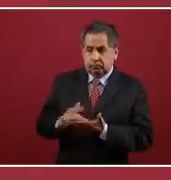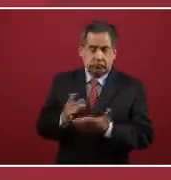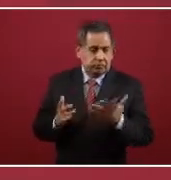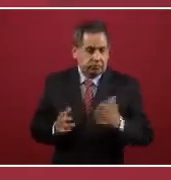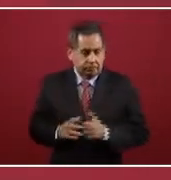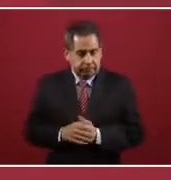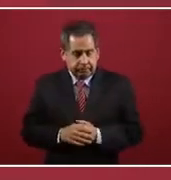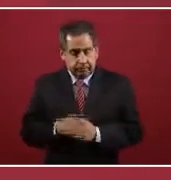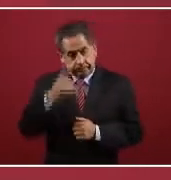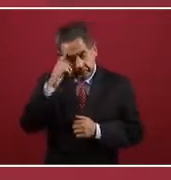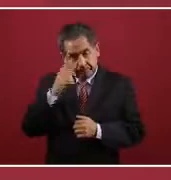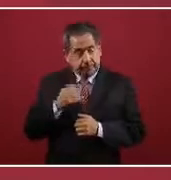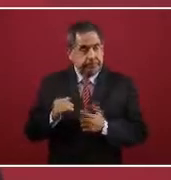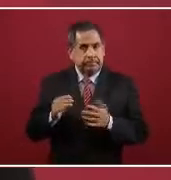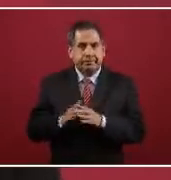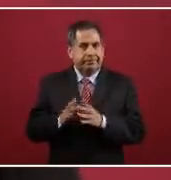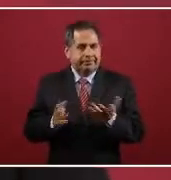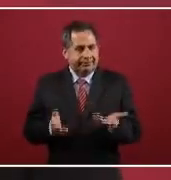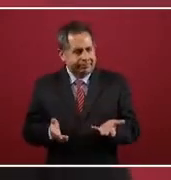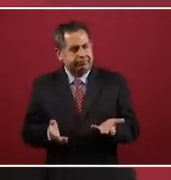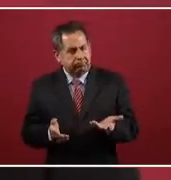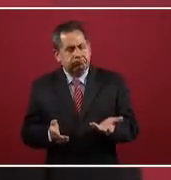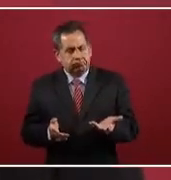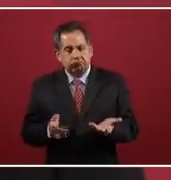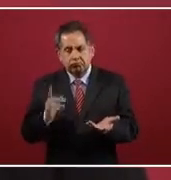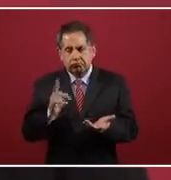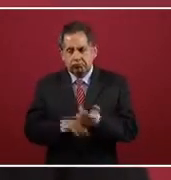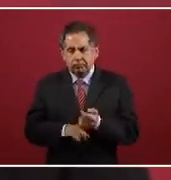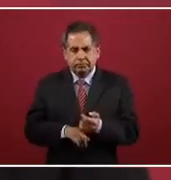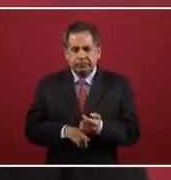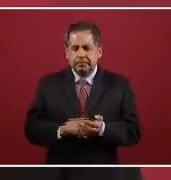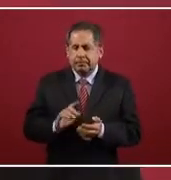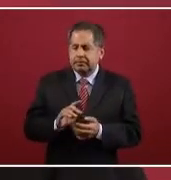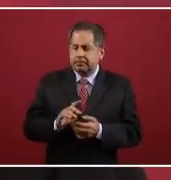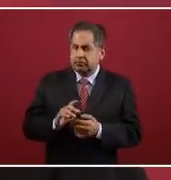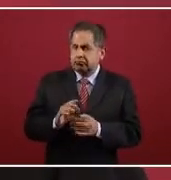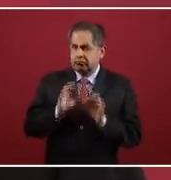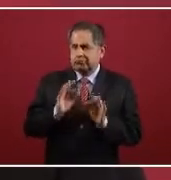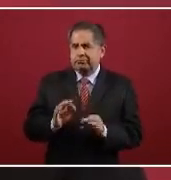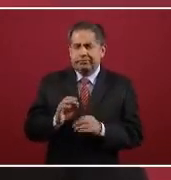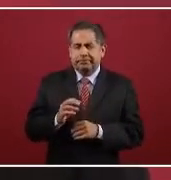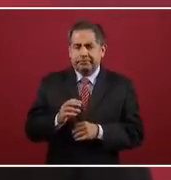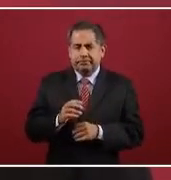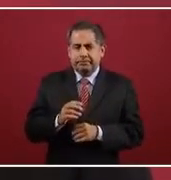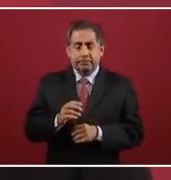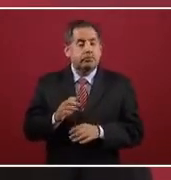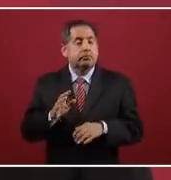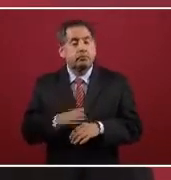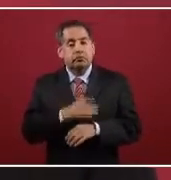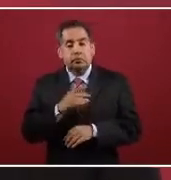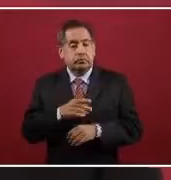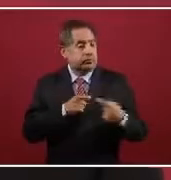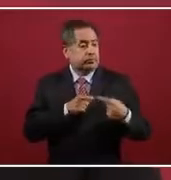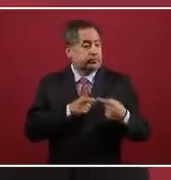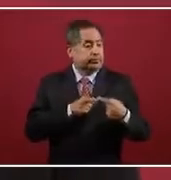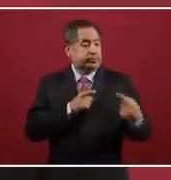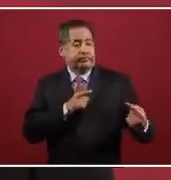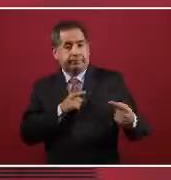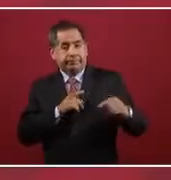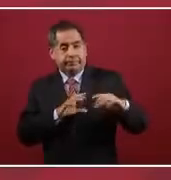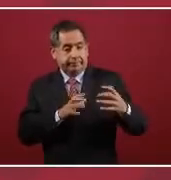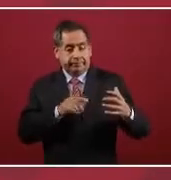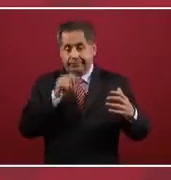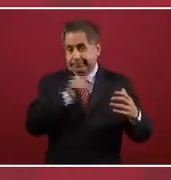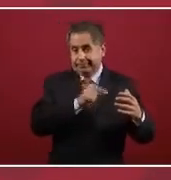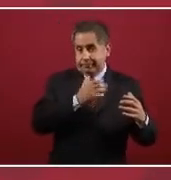una paradoja, un contrasentido, porque nuestros adversarios,